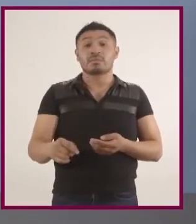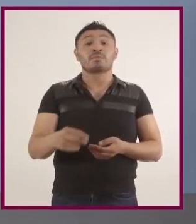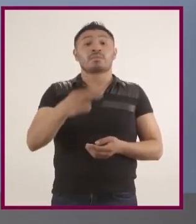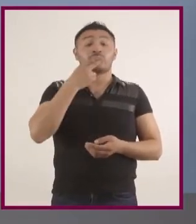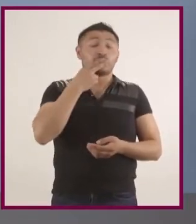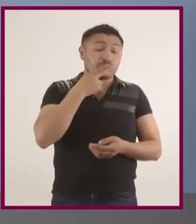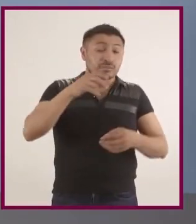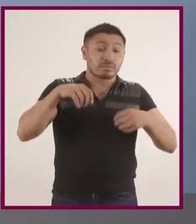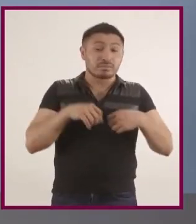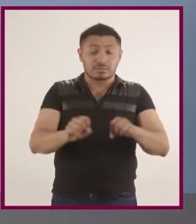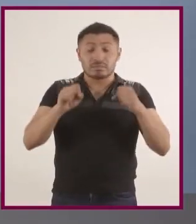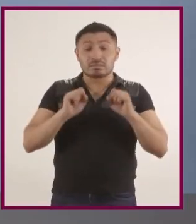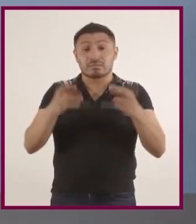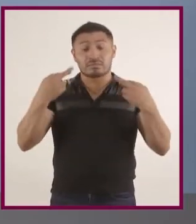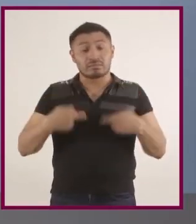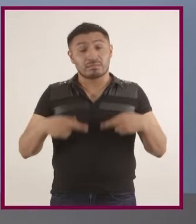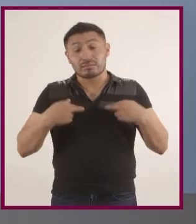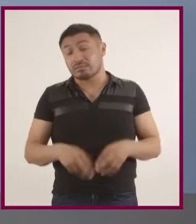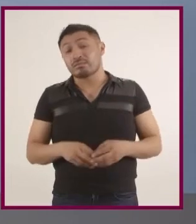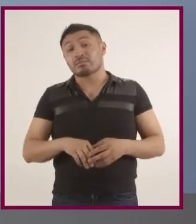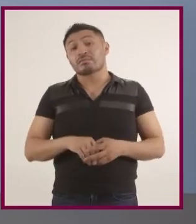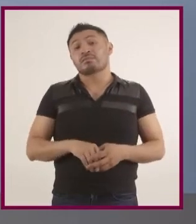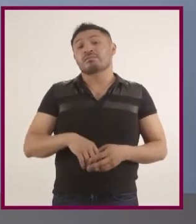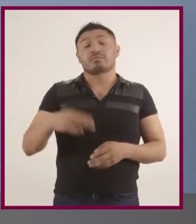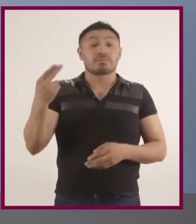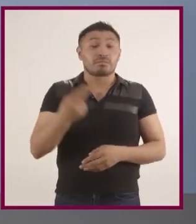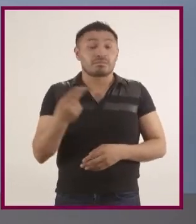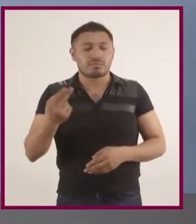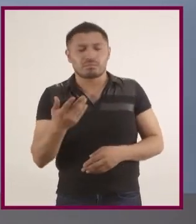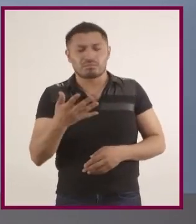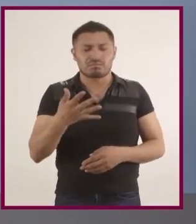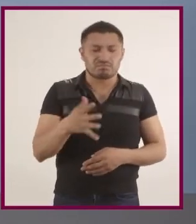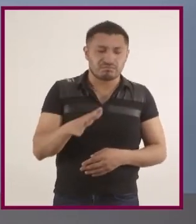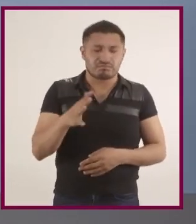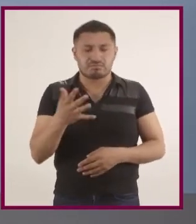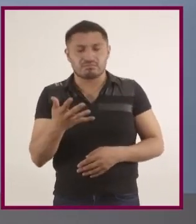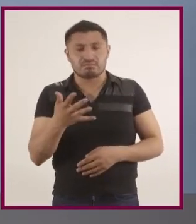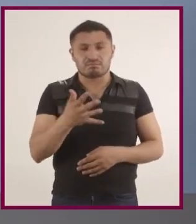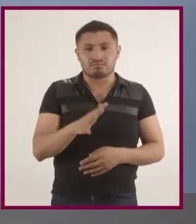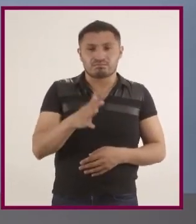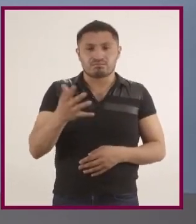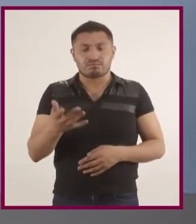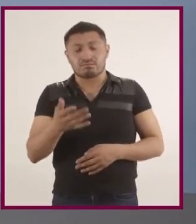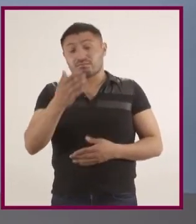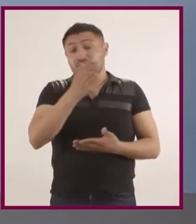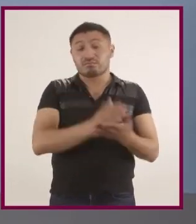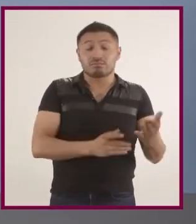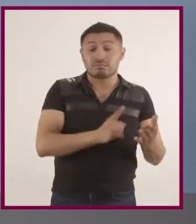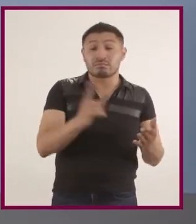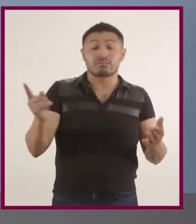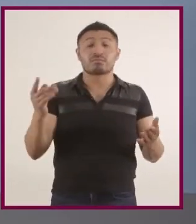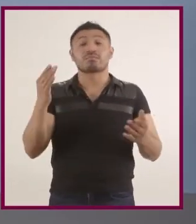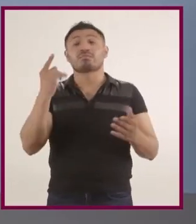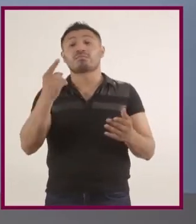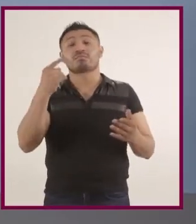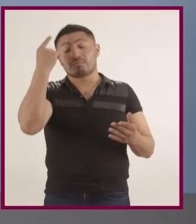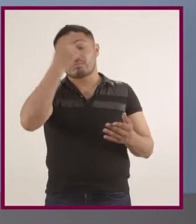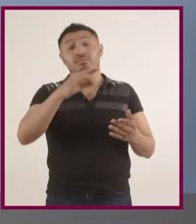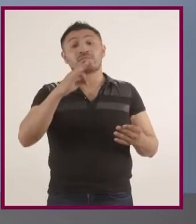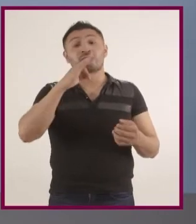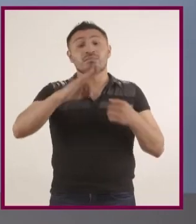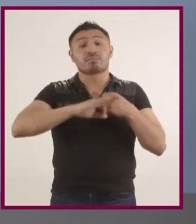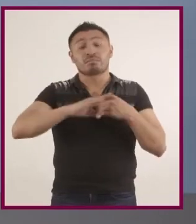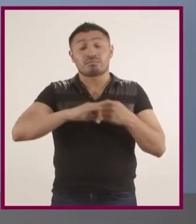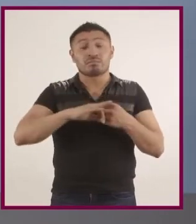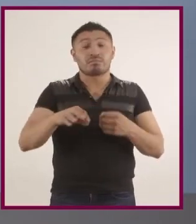poderlo usar para lavar nuestra ropa necesitaremos aproximadamente de media a una taza de nuestro